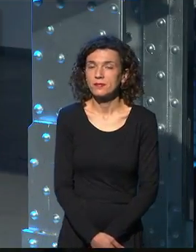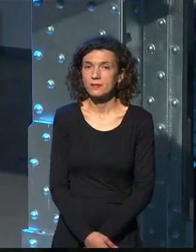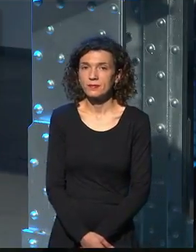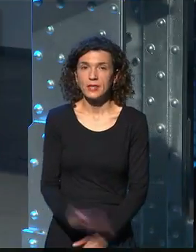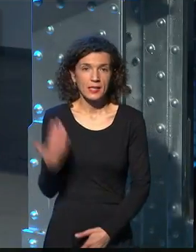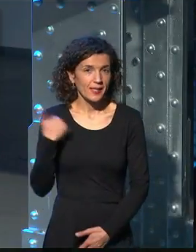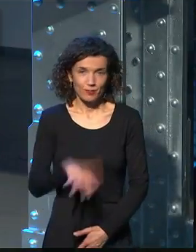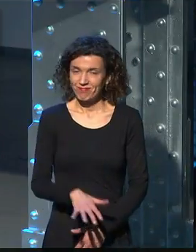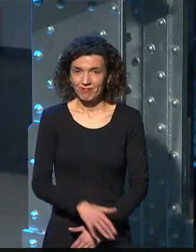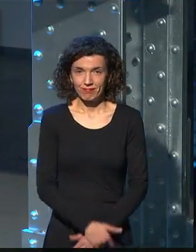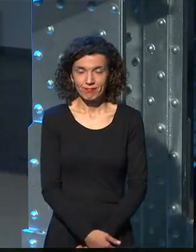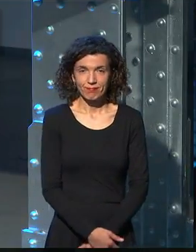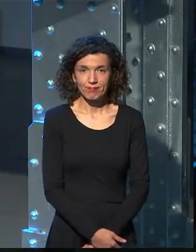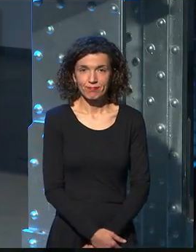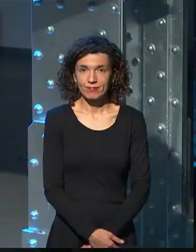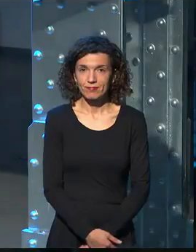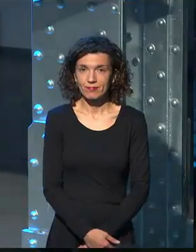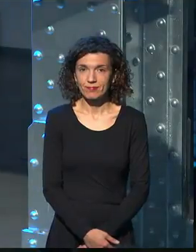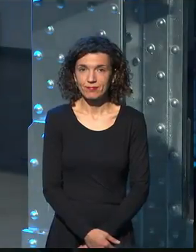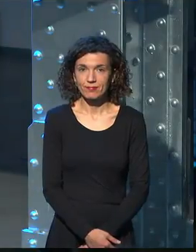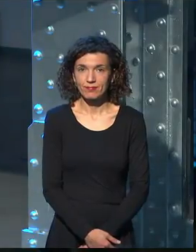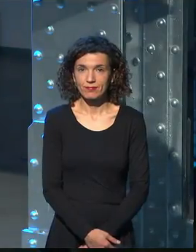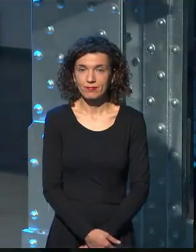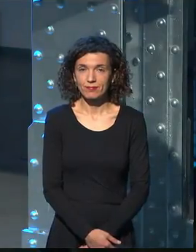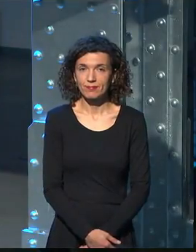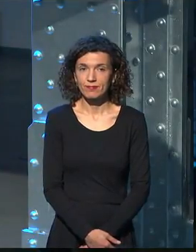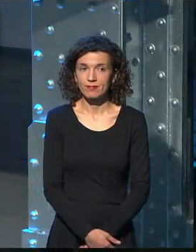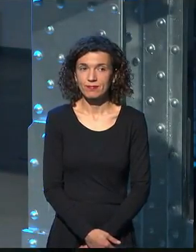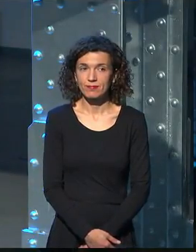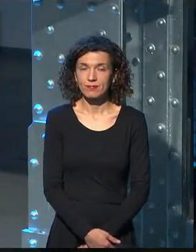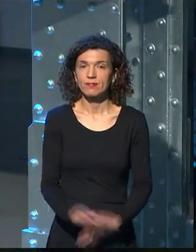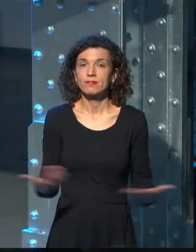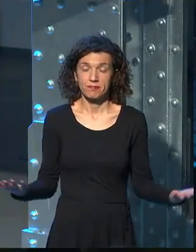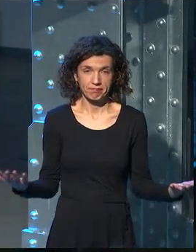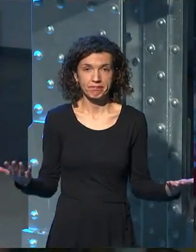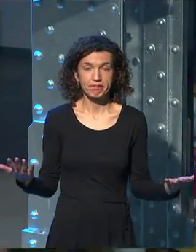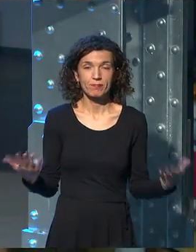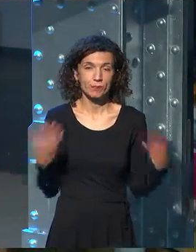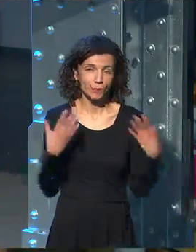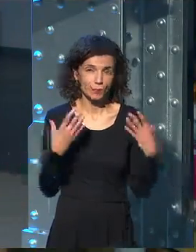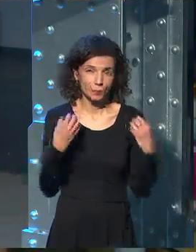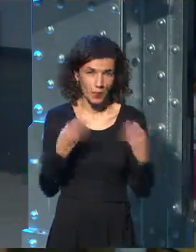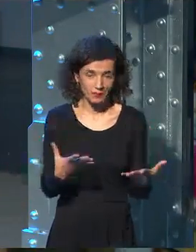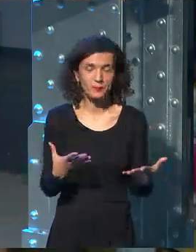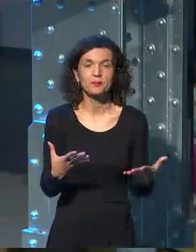Me voy al inicio. ¿Sí? Está, ¿no? Pero me voy aquí. Vale, muy bien.